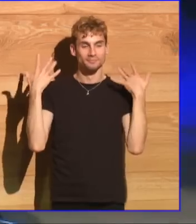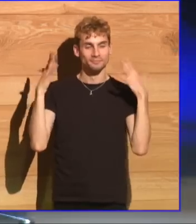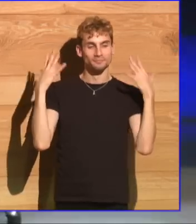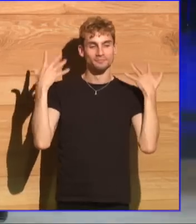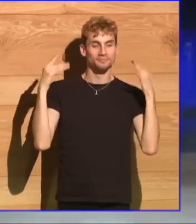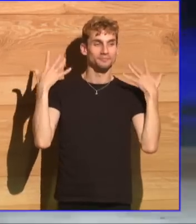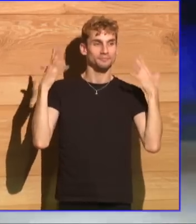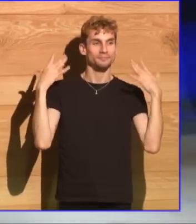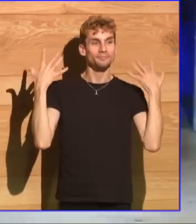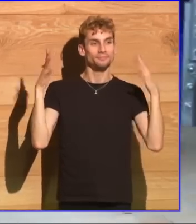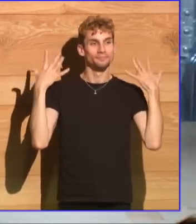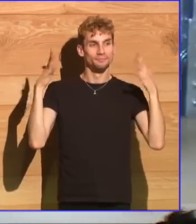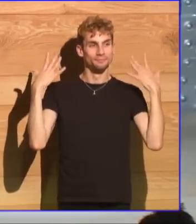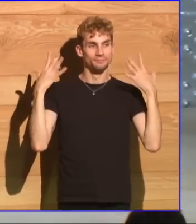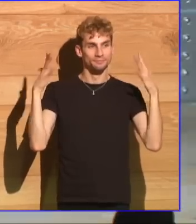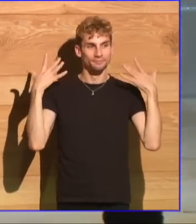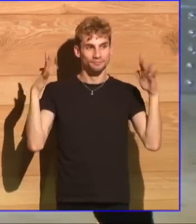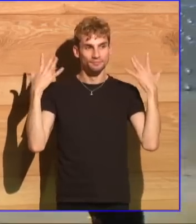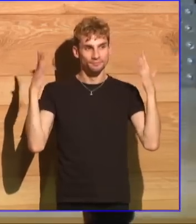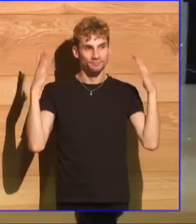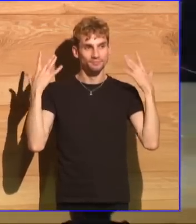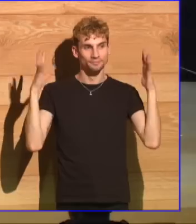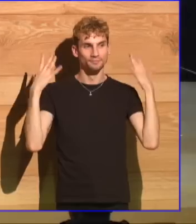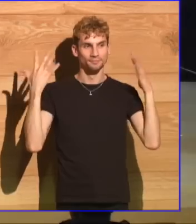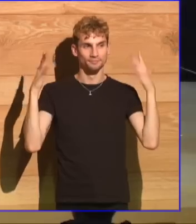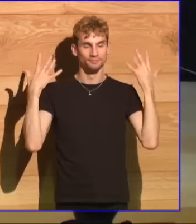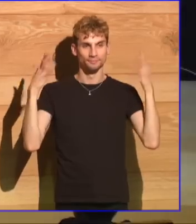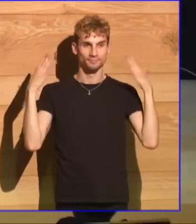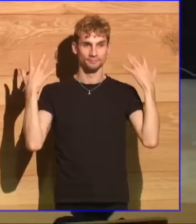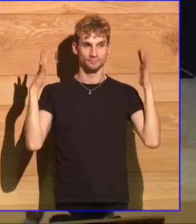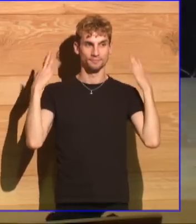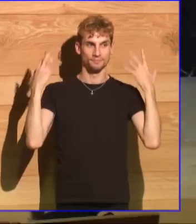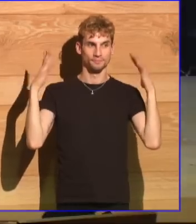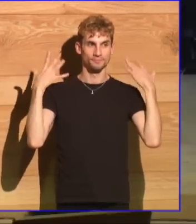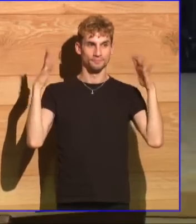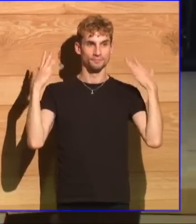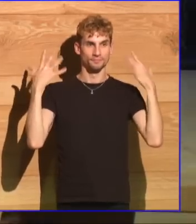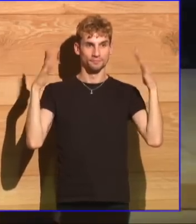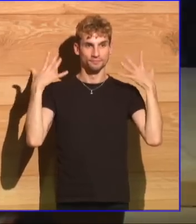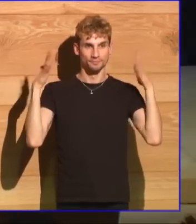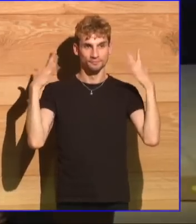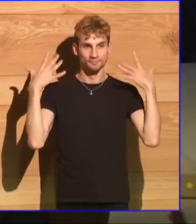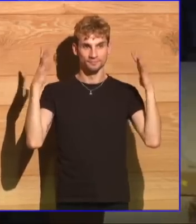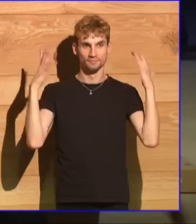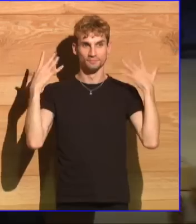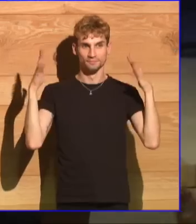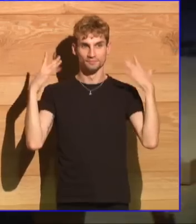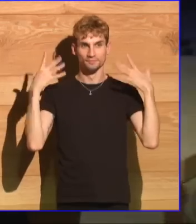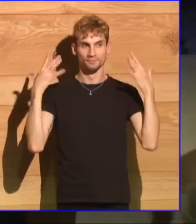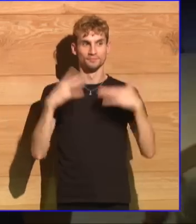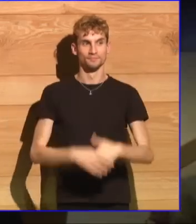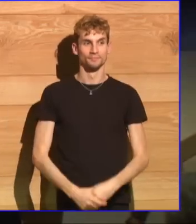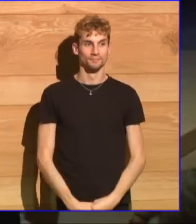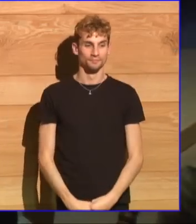Al final era Rodrigo el que tenía la frase buena. Es que somos magos, somos magos. Ha estado con nosotros Rodrigo